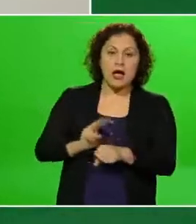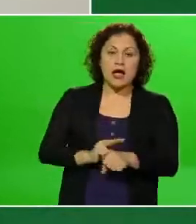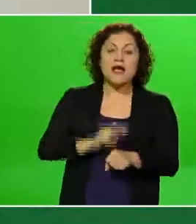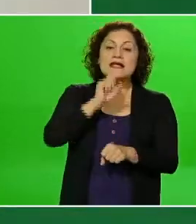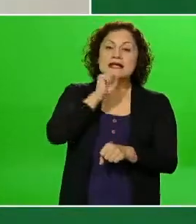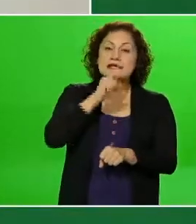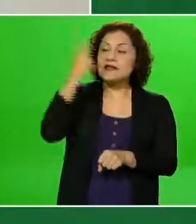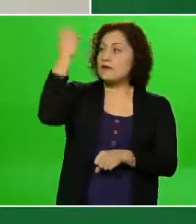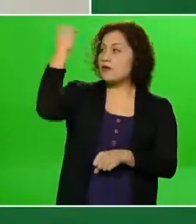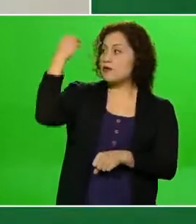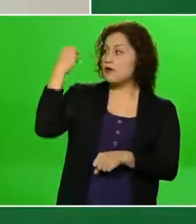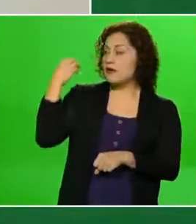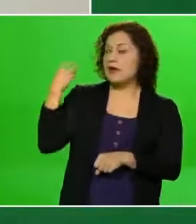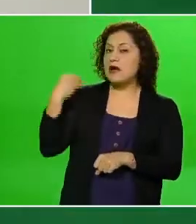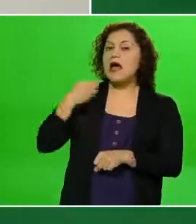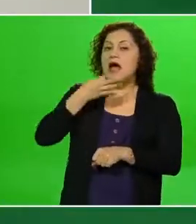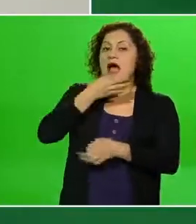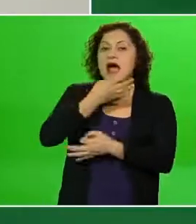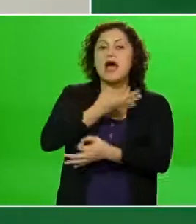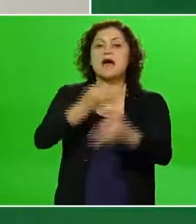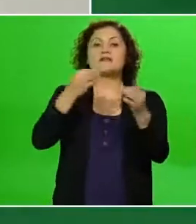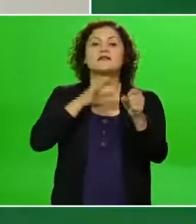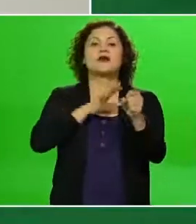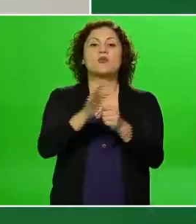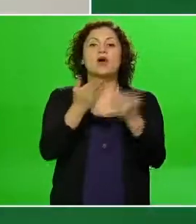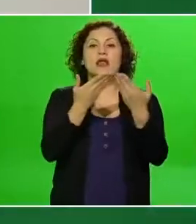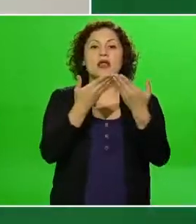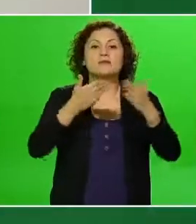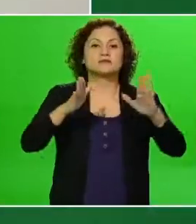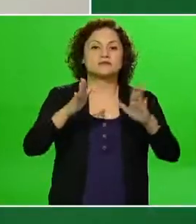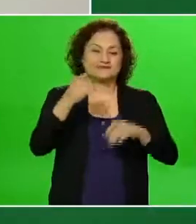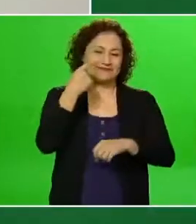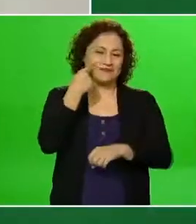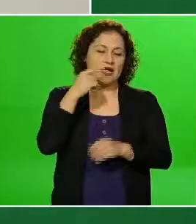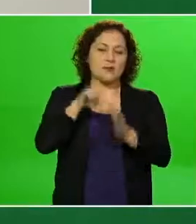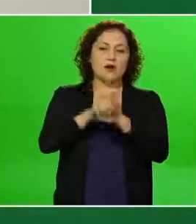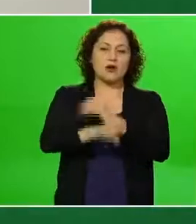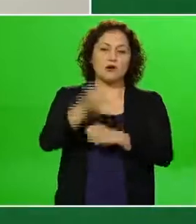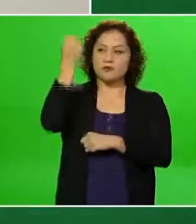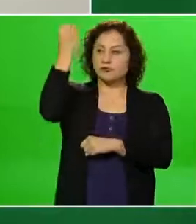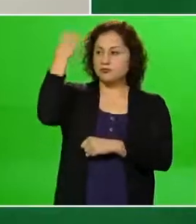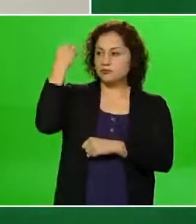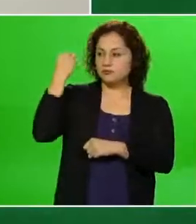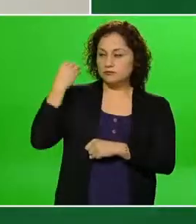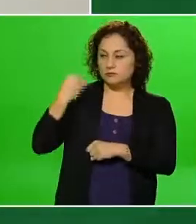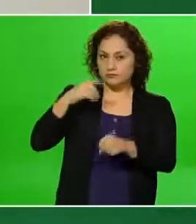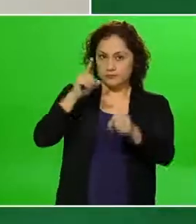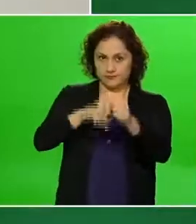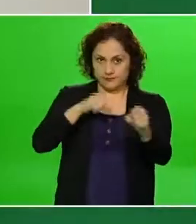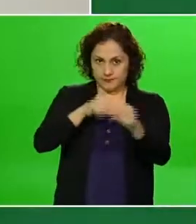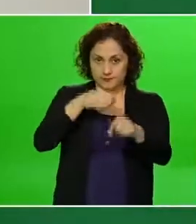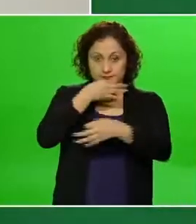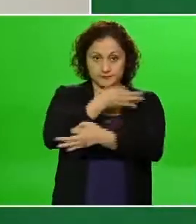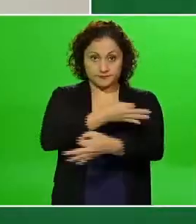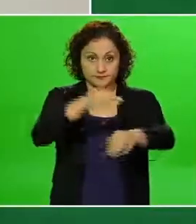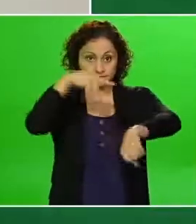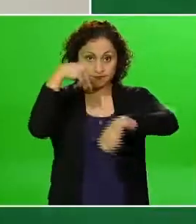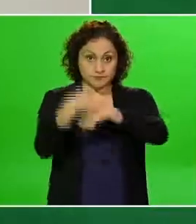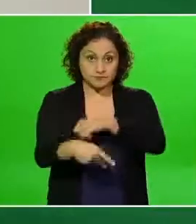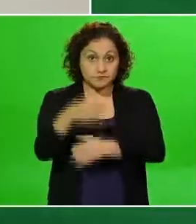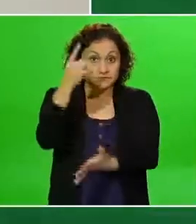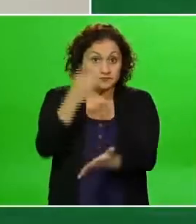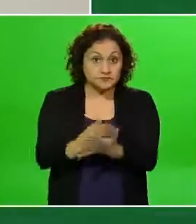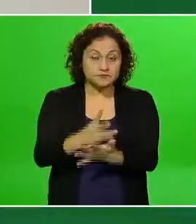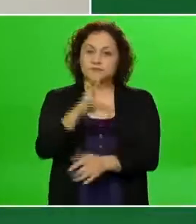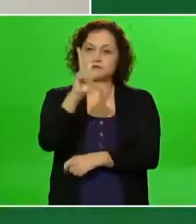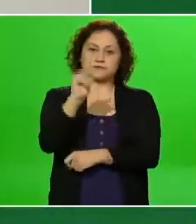El semáforo no solamente asigna un riesgo, es decir, no solamente dice, la entidad A está en naranja, la entidad B está en amarillo